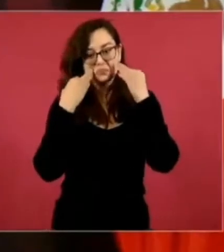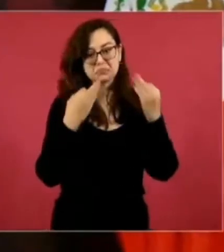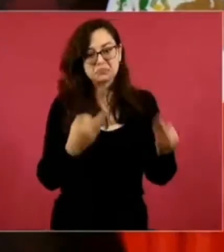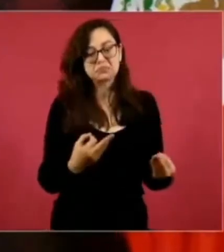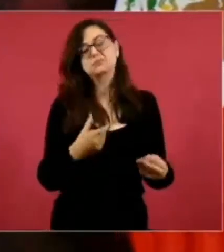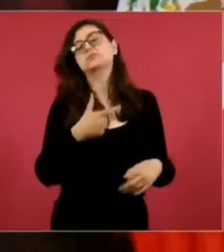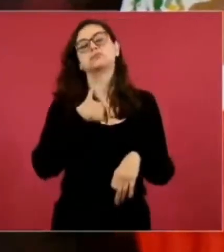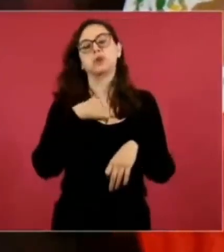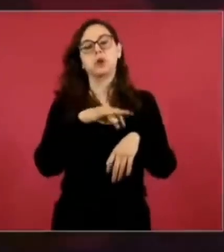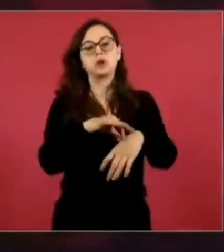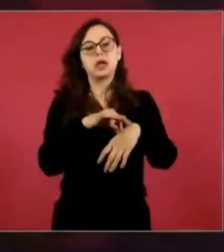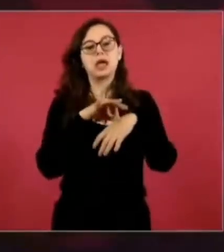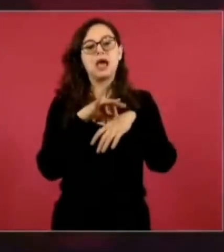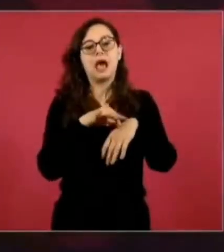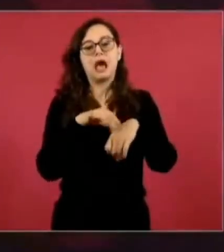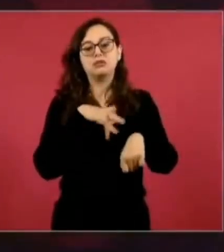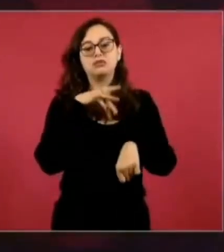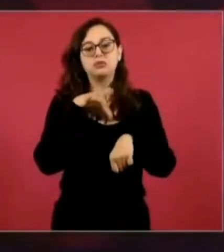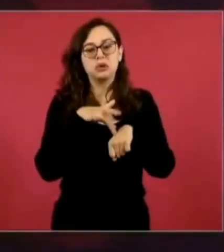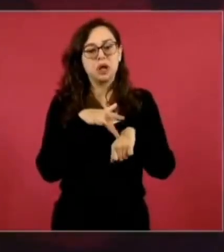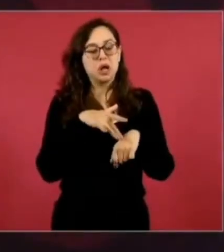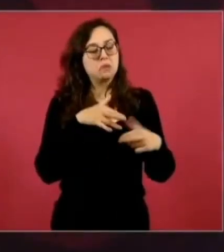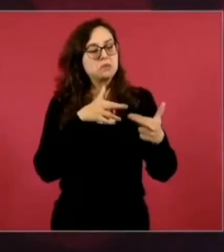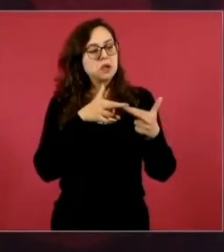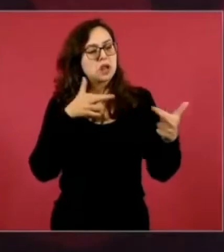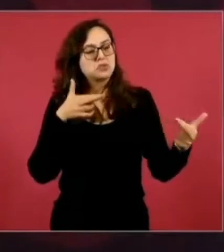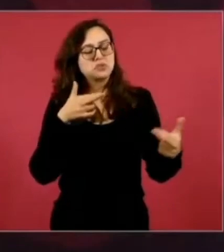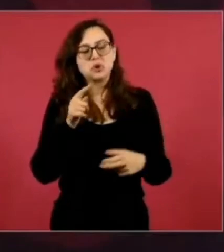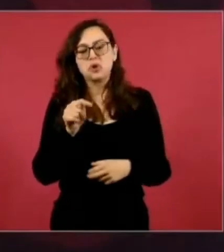vivirlo con el presidente Trump.